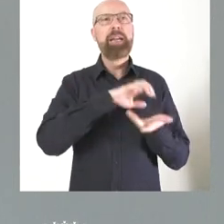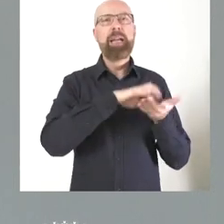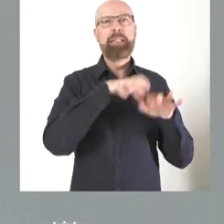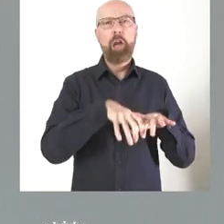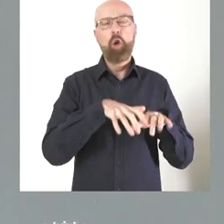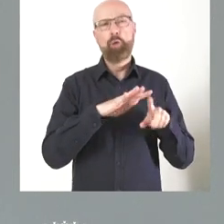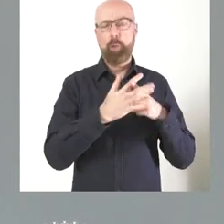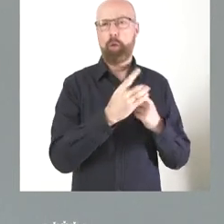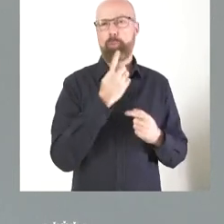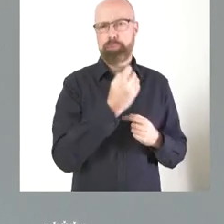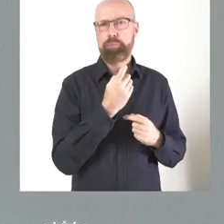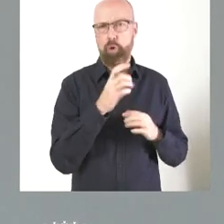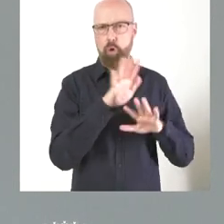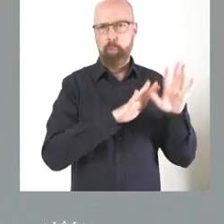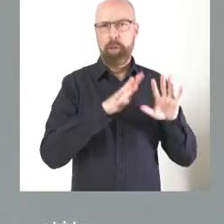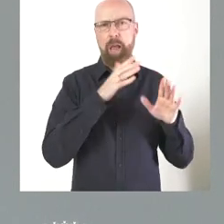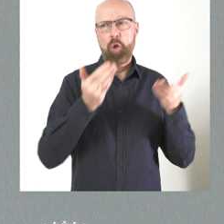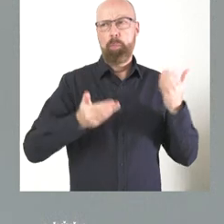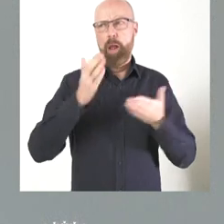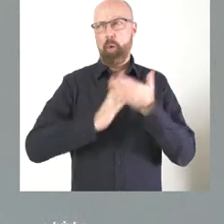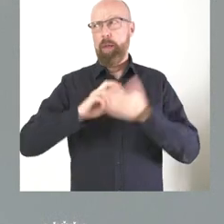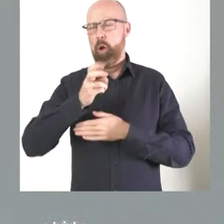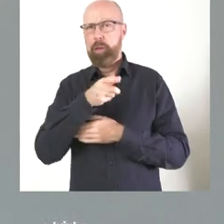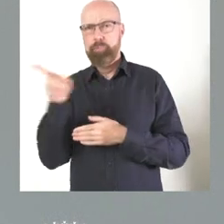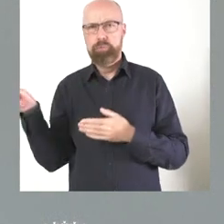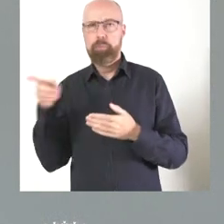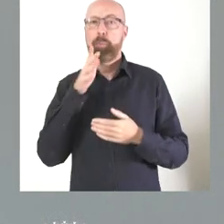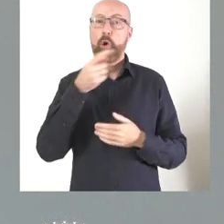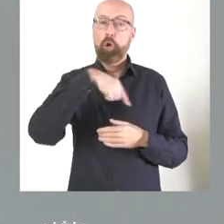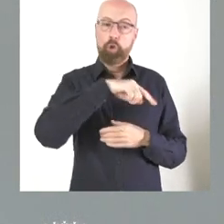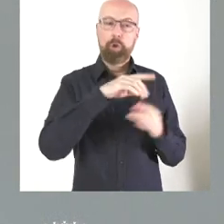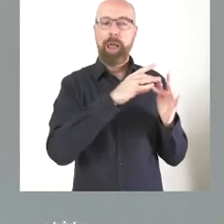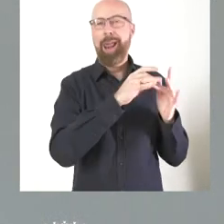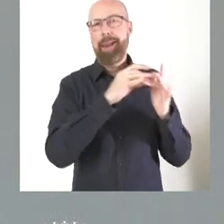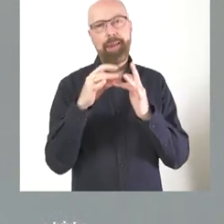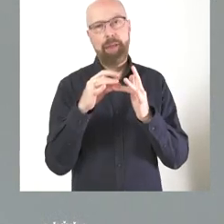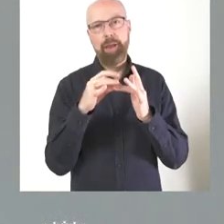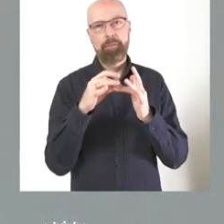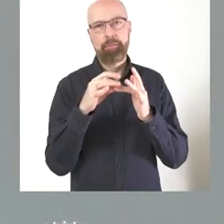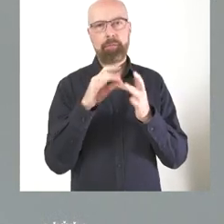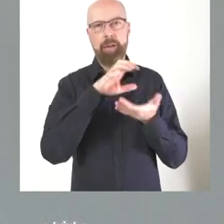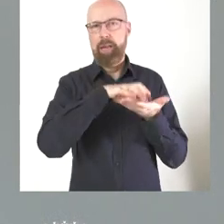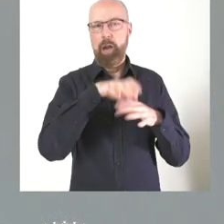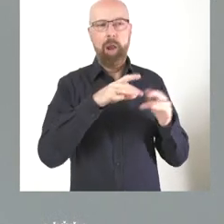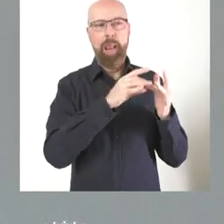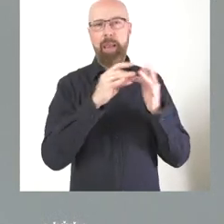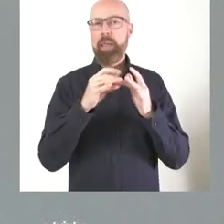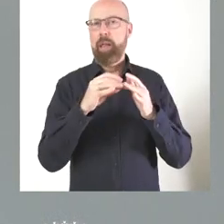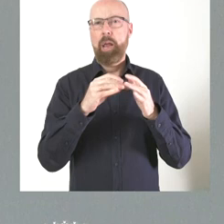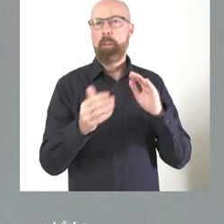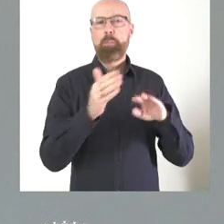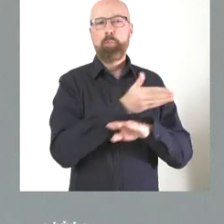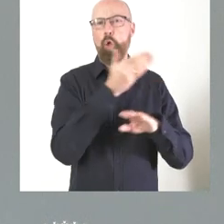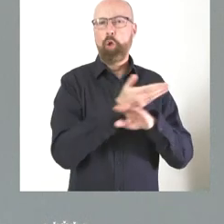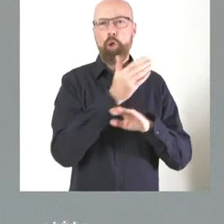complicado que ninguna otra comunidad Autónoma porque lógicamente somos una comunidad líder en producción de energía renovable y había